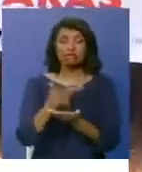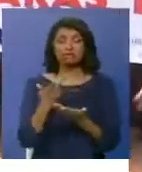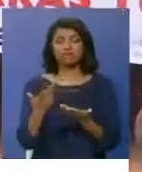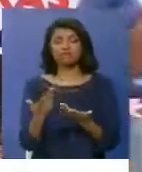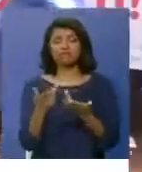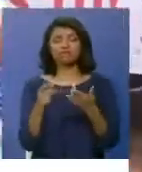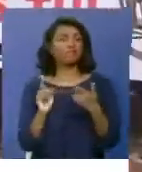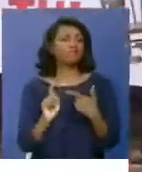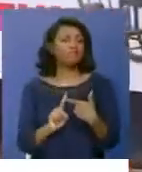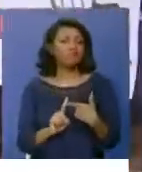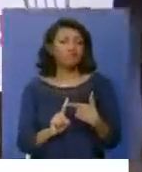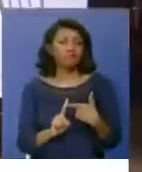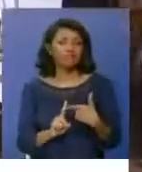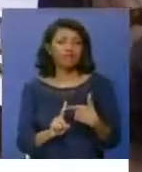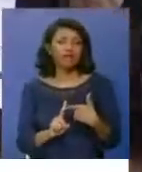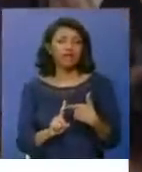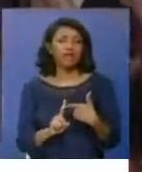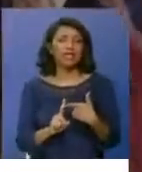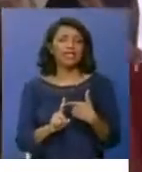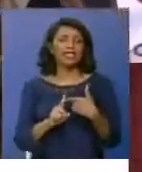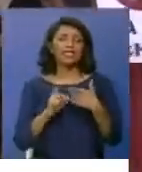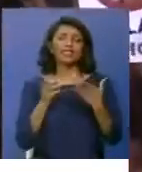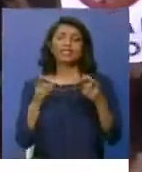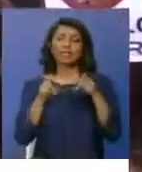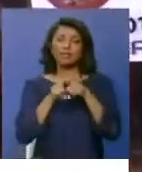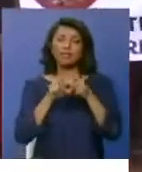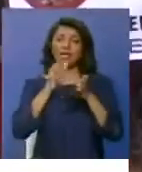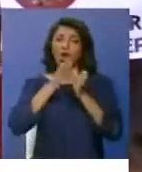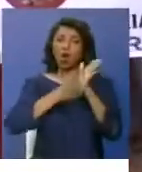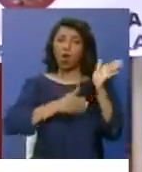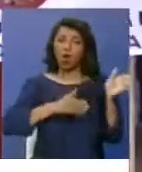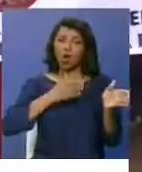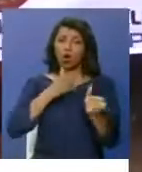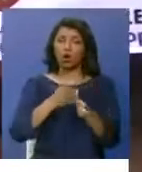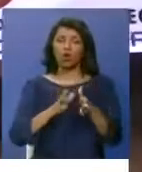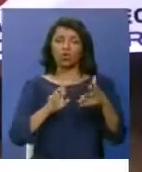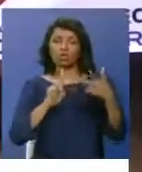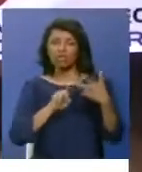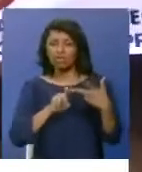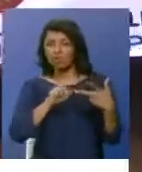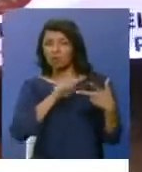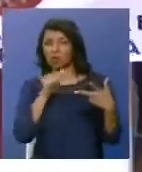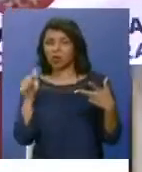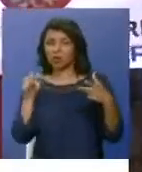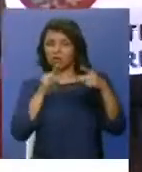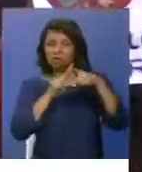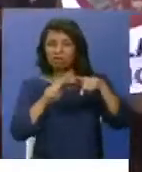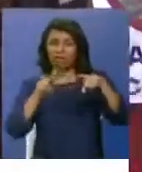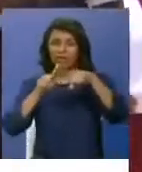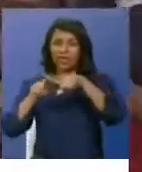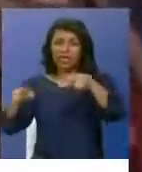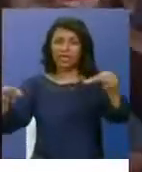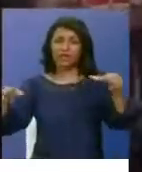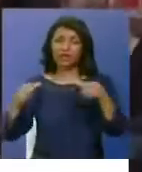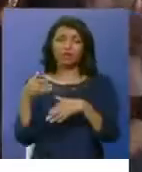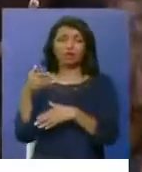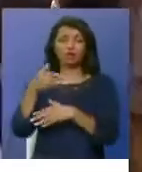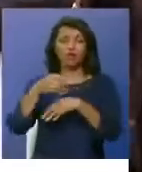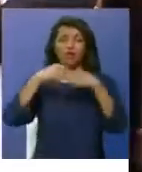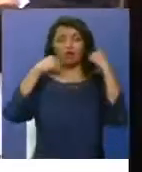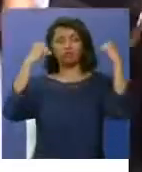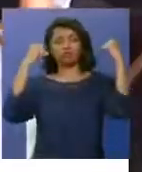vienen también de la costa atlántica en Colón, billeteros están llegando a este punto y